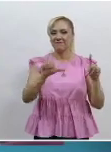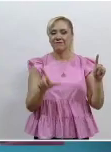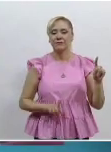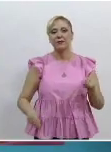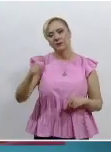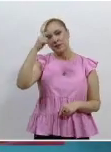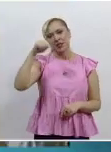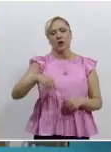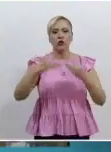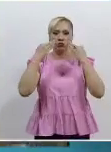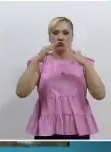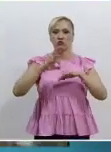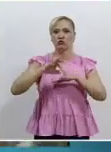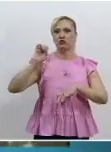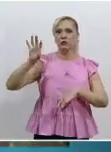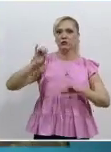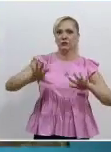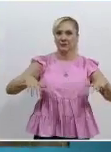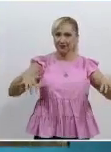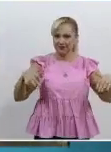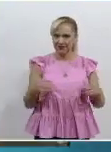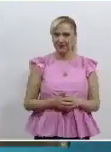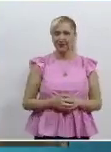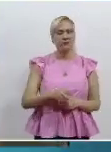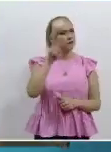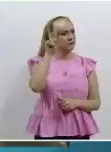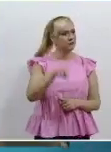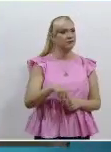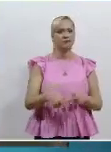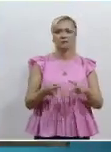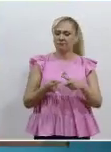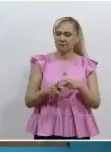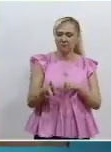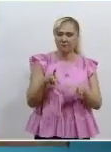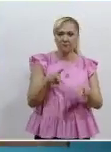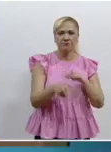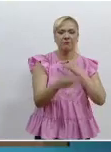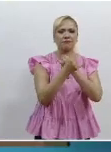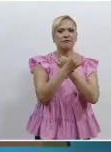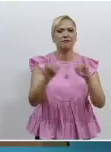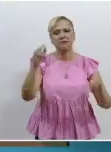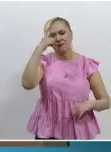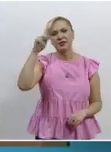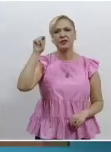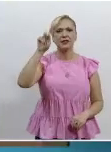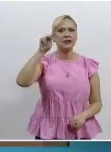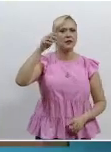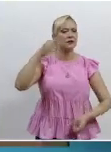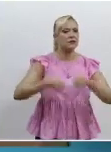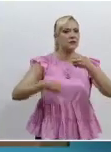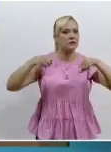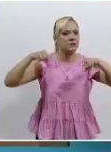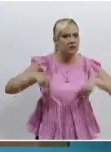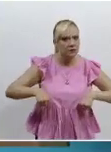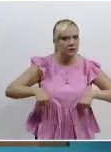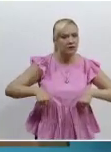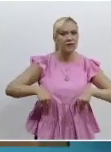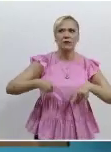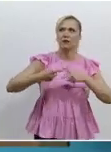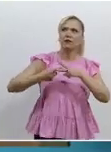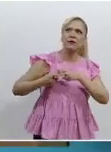El Pleno en Vivo. No cabe duda que el arranque formal de las transmisiones del canal judicial marca